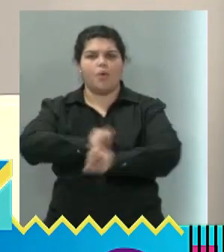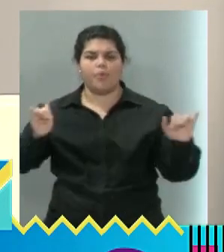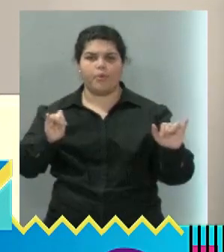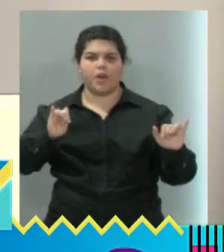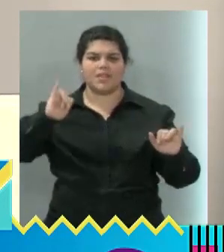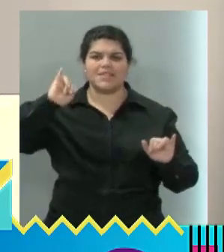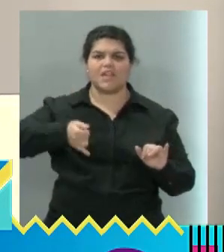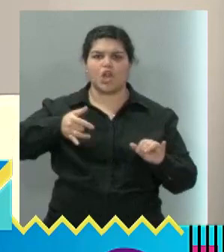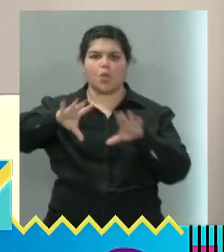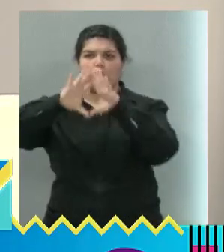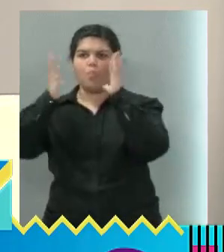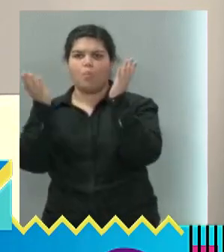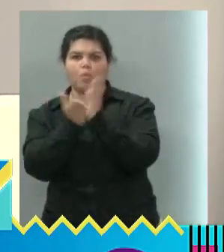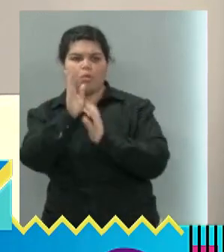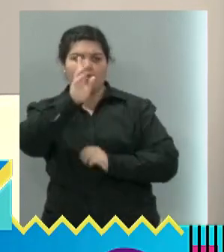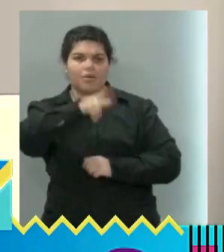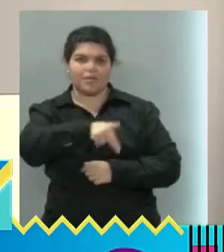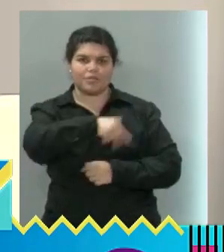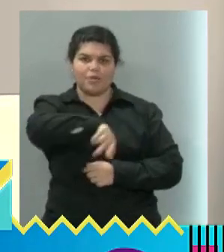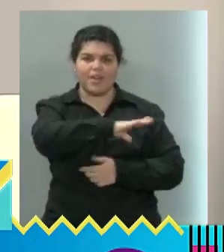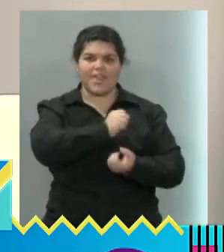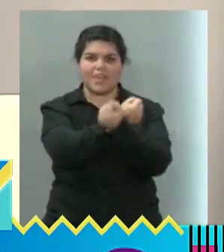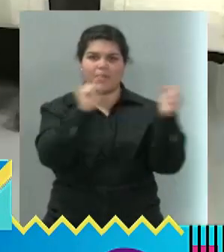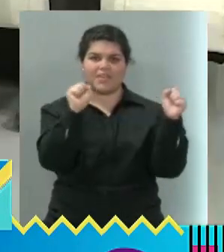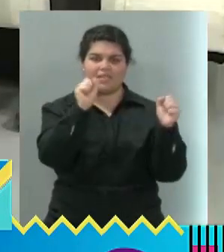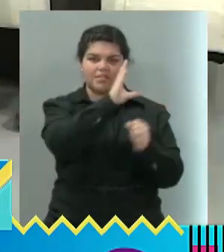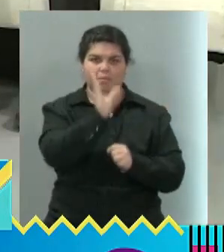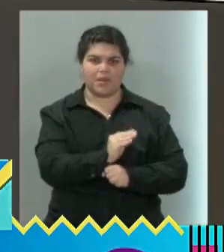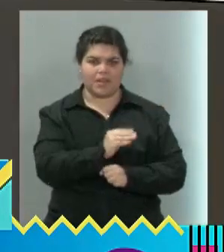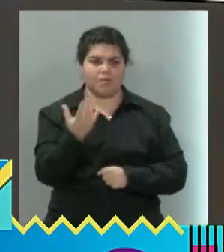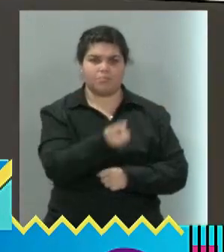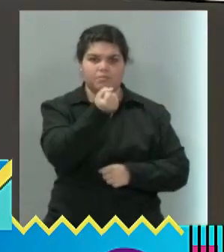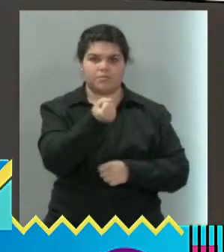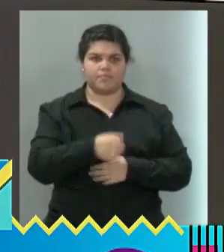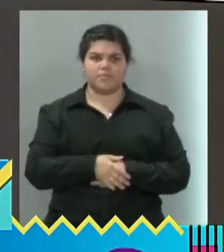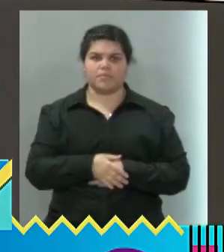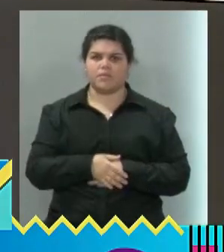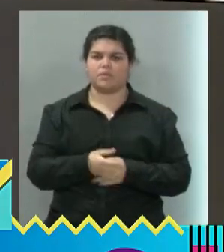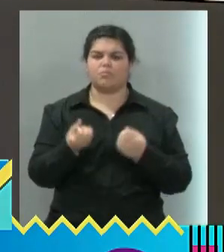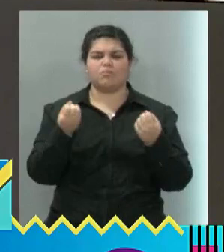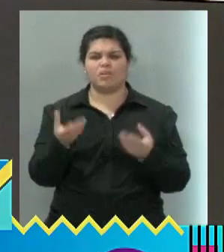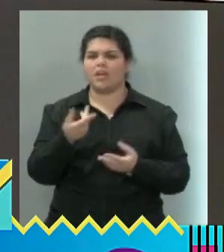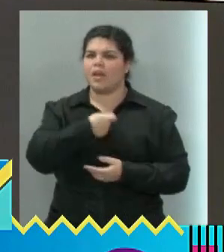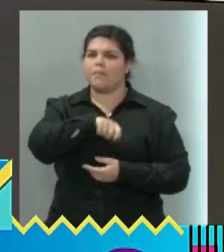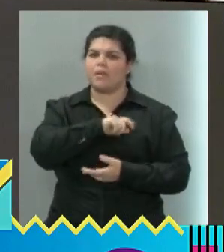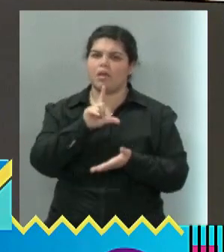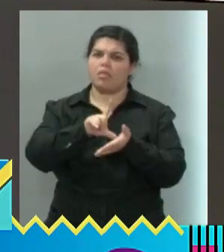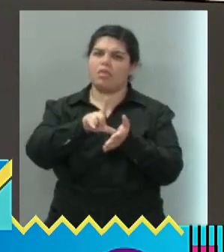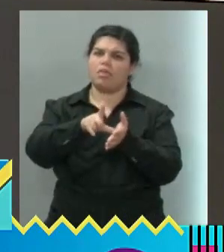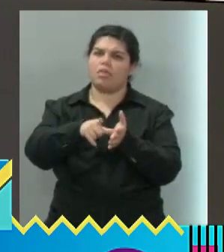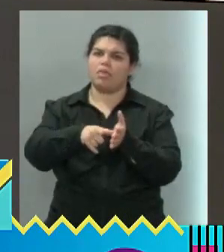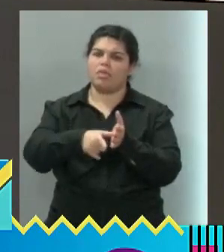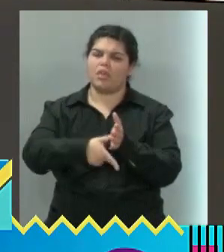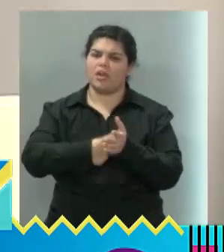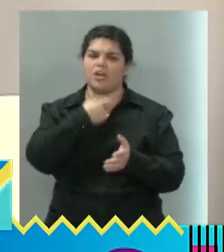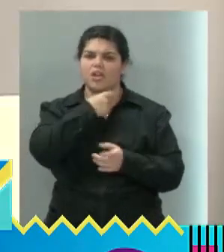que el mundo reconozca la independencia de nuestros países. ¿Por qué tardó tanto España en reconocernos como país independiente? Y